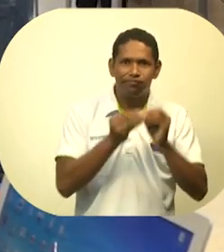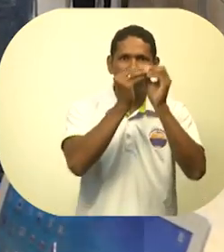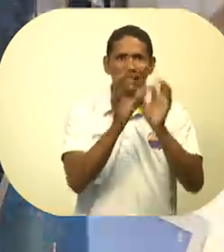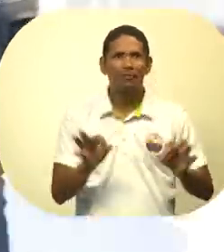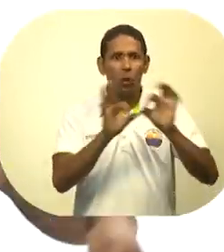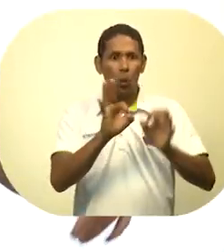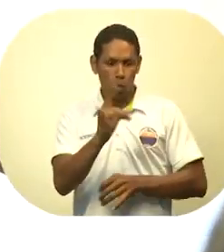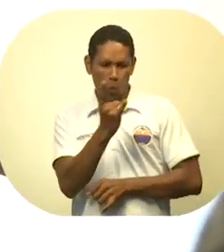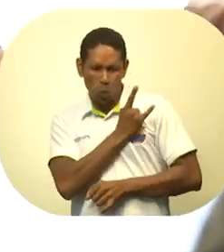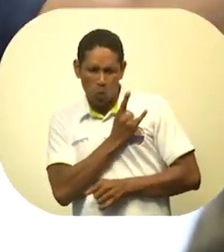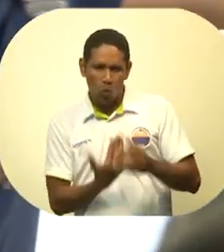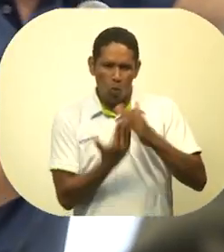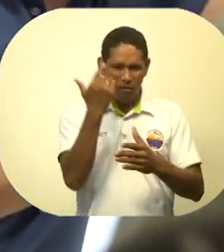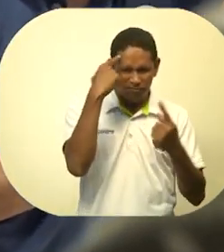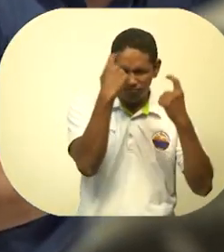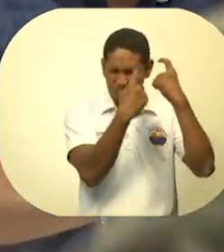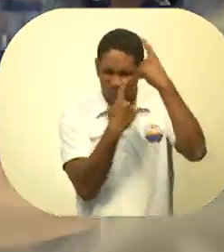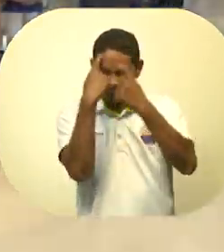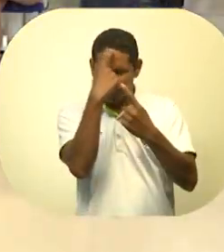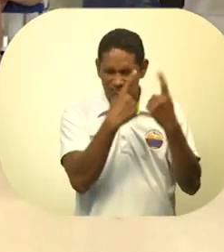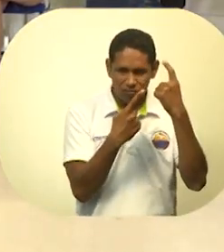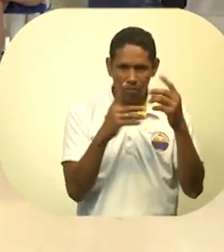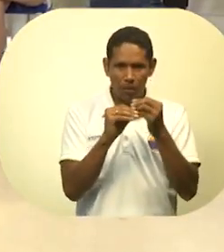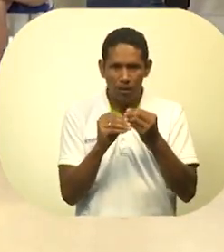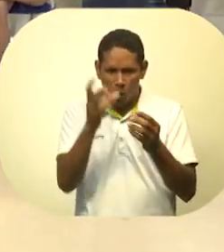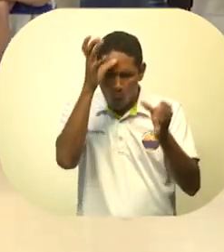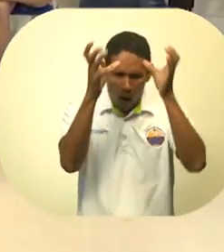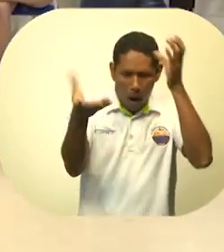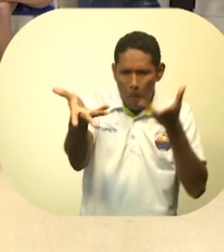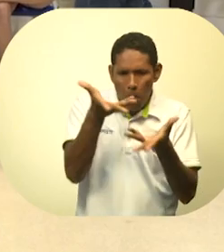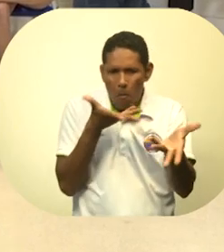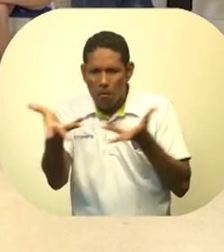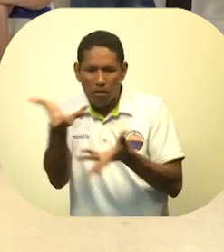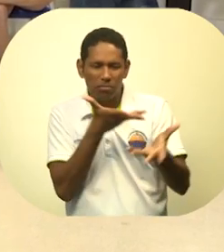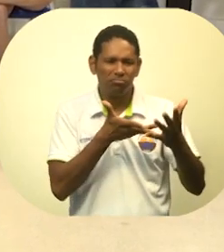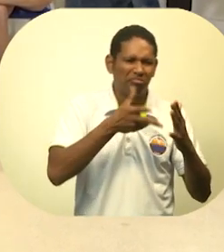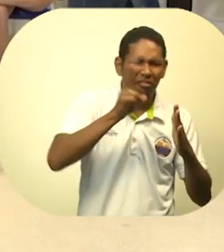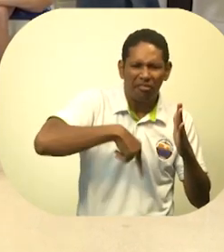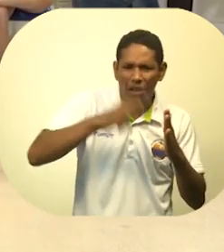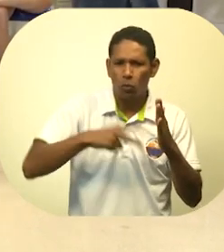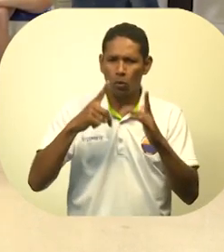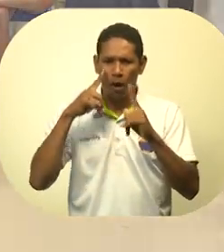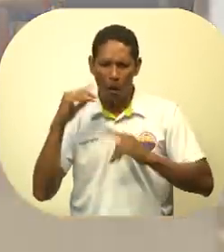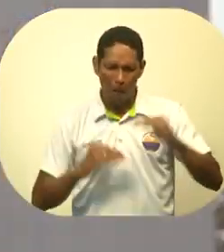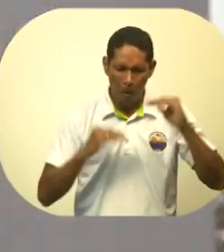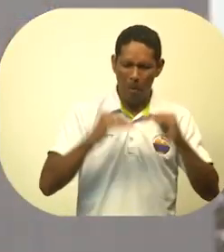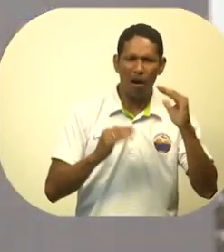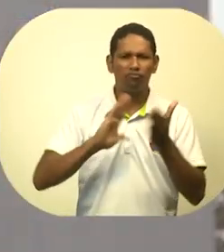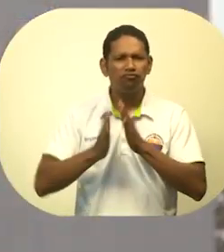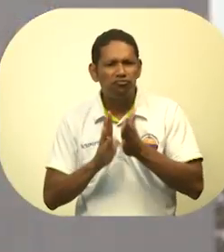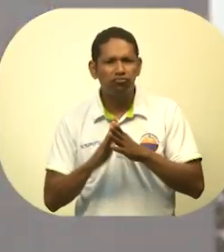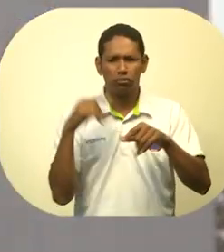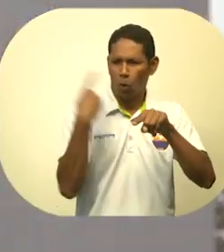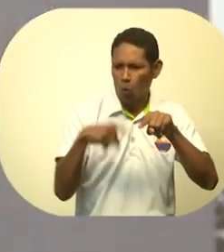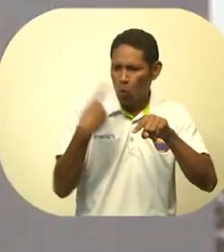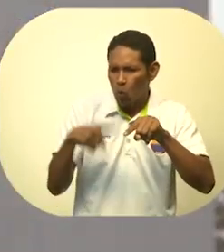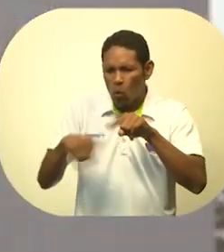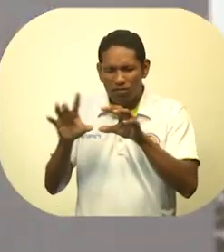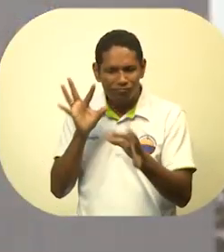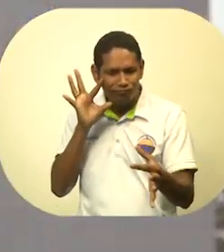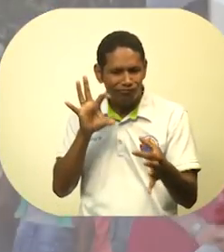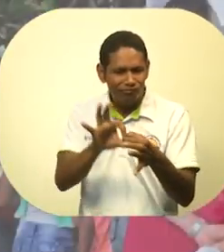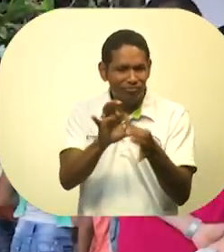que repensar sus formas de construcción, creación y co-creación de conocimiento en los temas de lectura, competencias ciudadanas y todo lo que